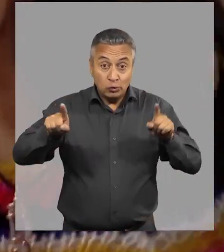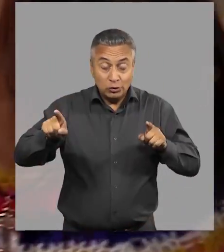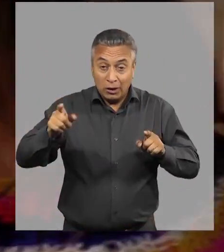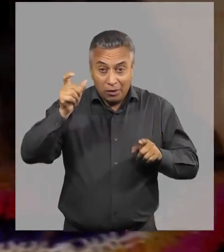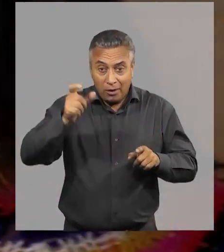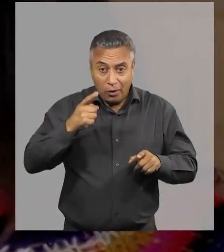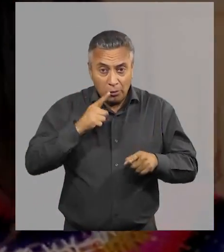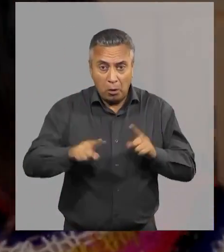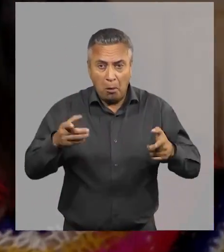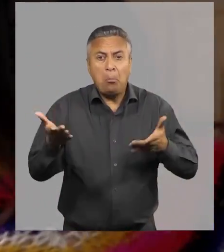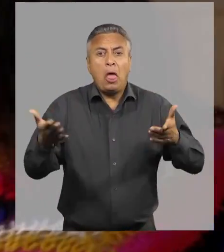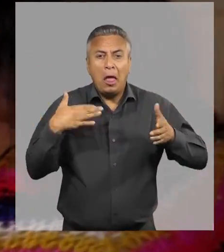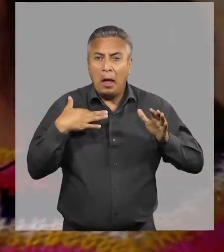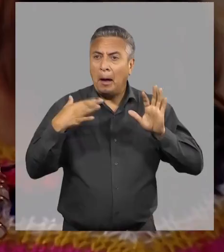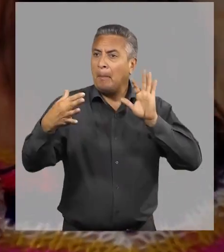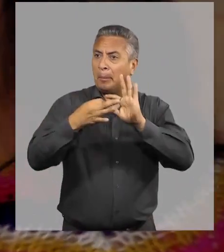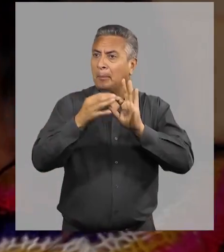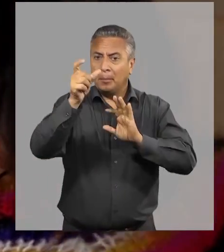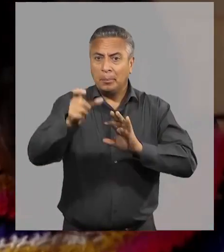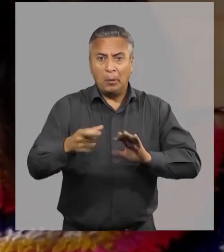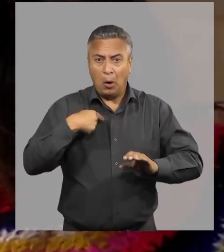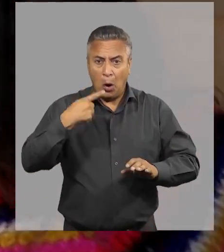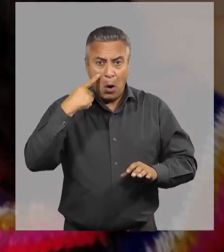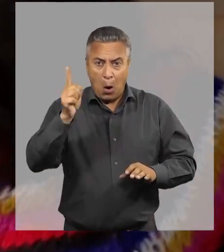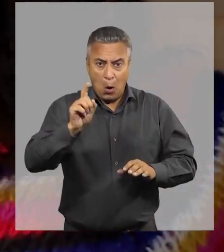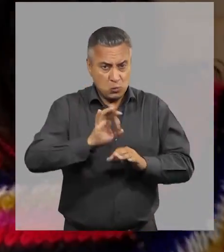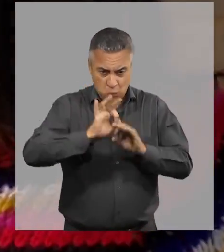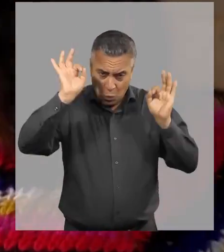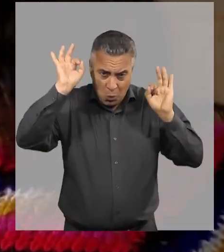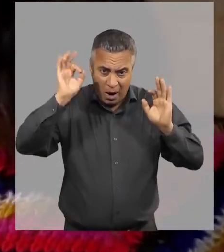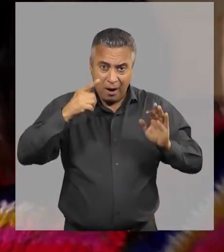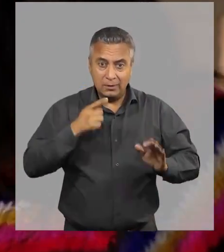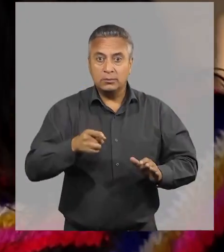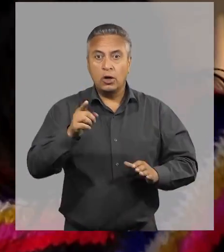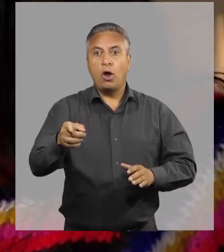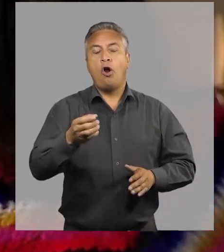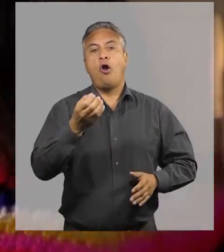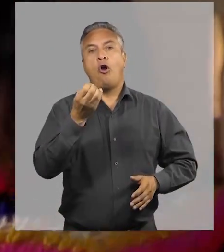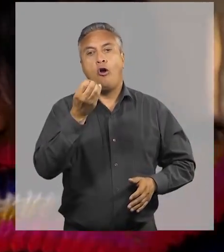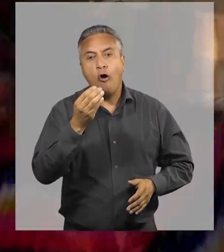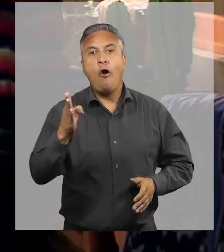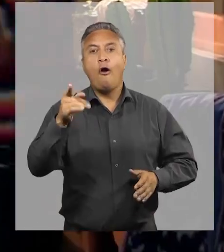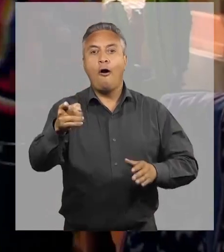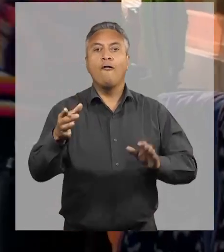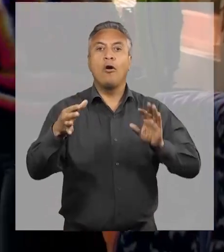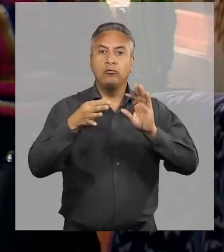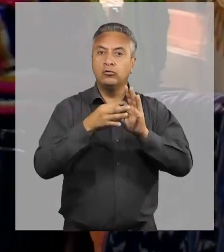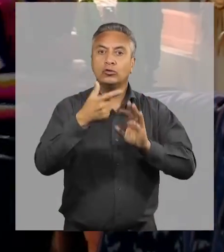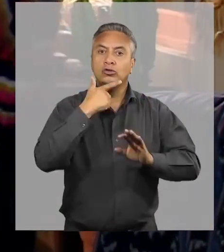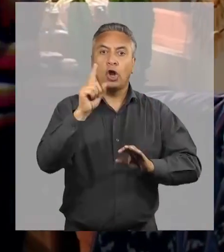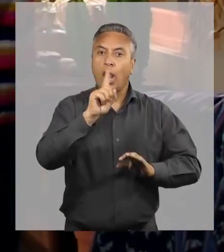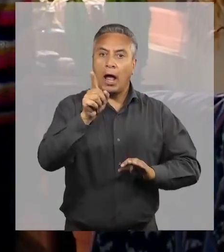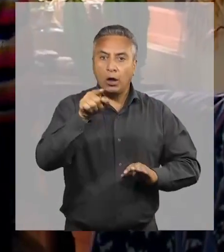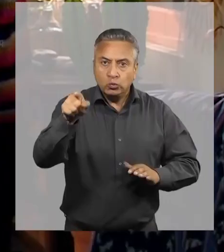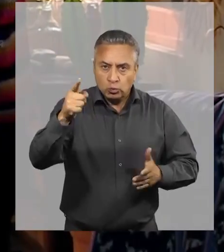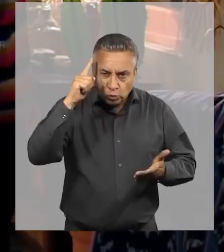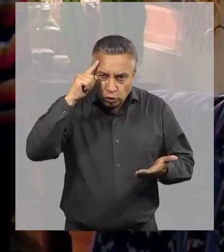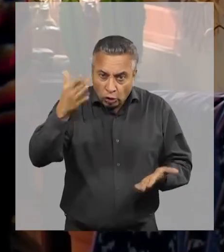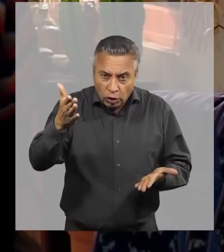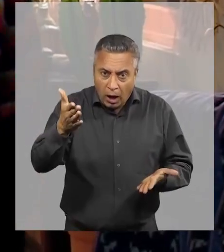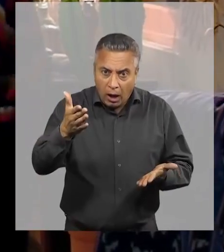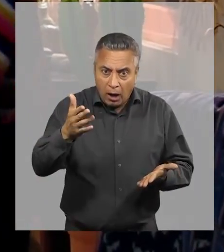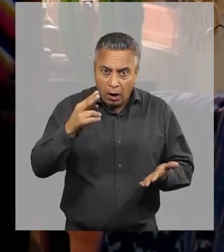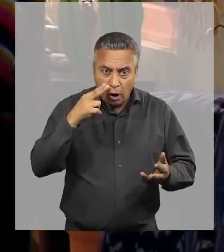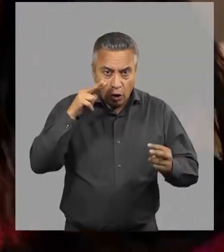Pero es que es un desconocido, porro. Yo, ¿por qué voy a estar vinculado con alguien que no he visto ni siquiera en pintura, cachai? Como es que no, obvio que no vas a estar vinculado con alguien que no quieres